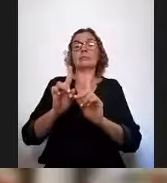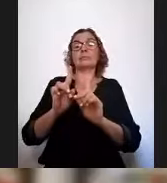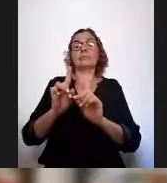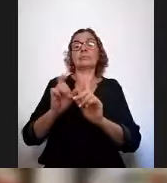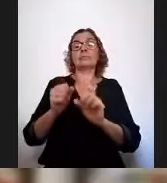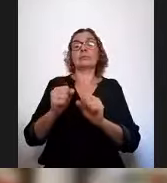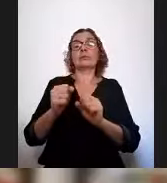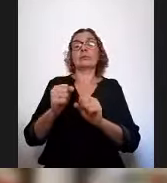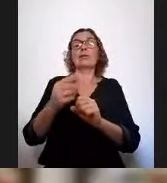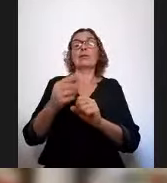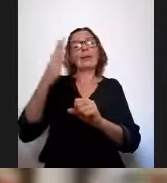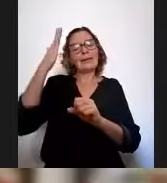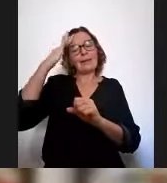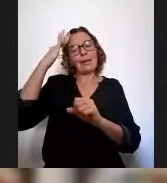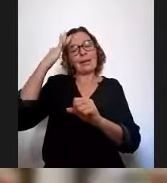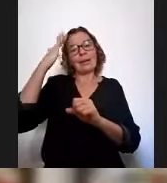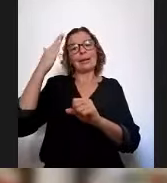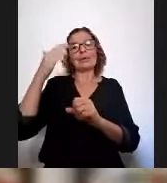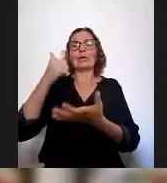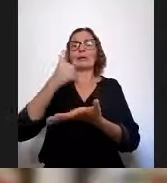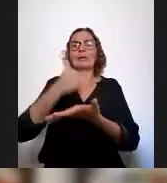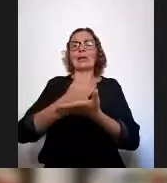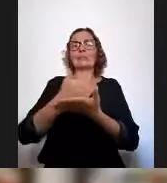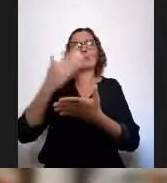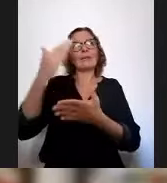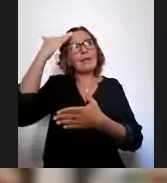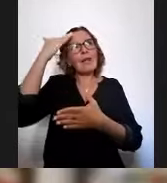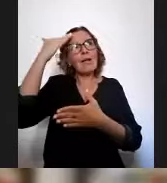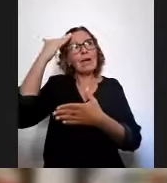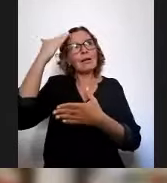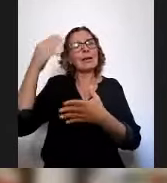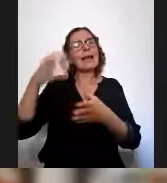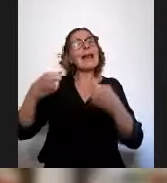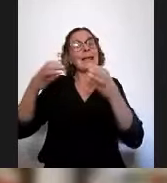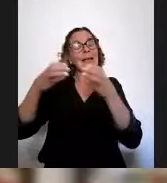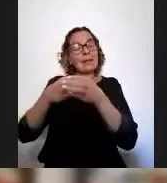tengo que saber, tengo que estar convencido que el equipo